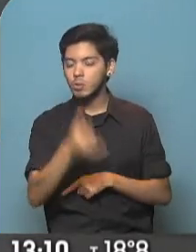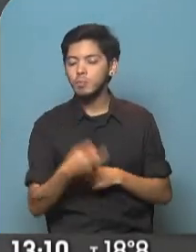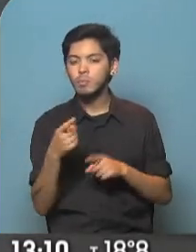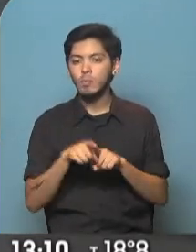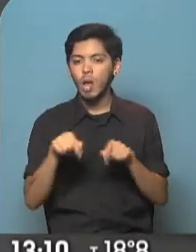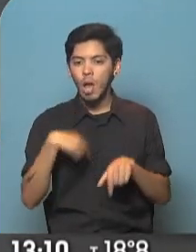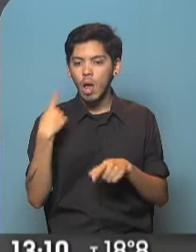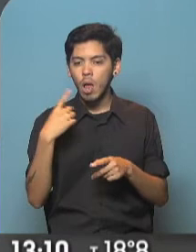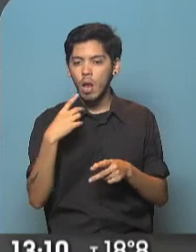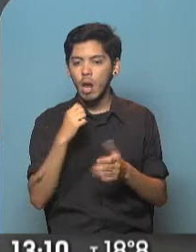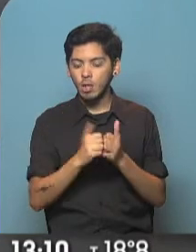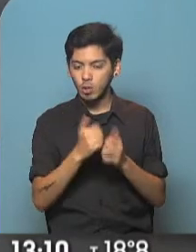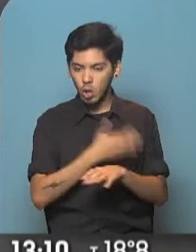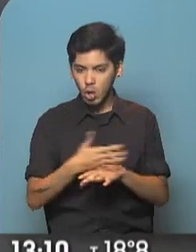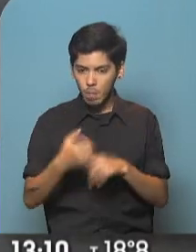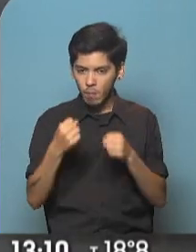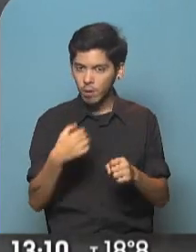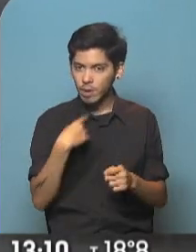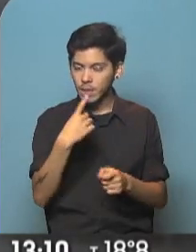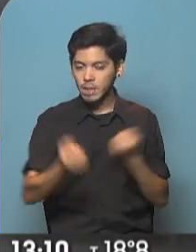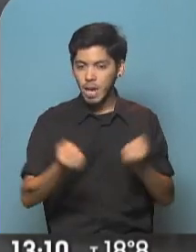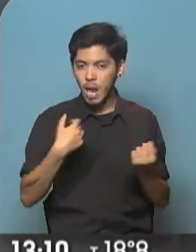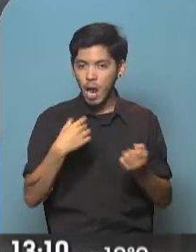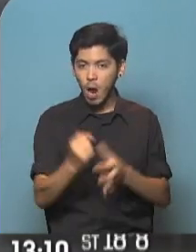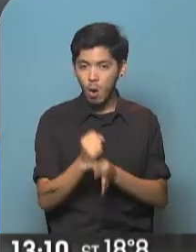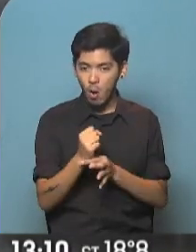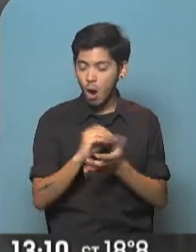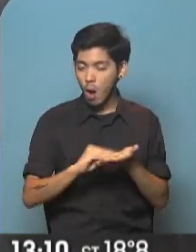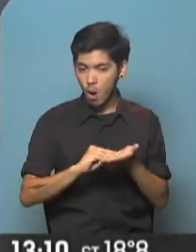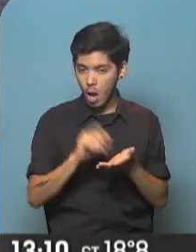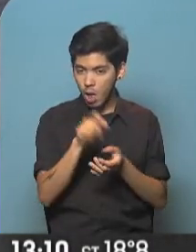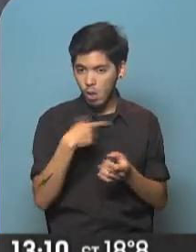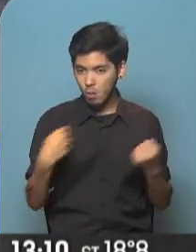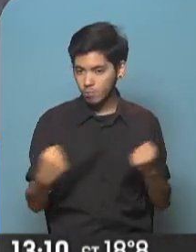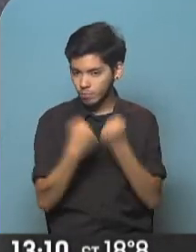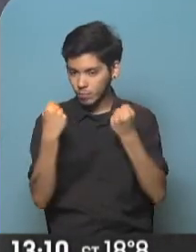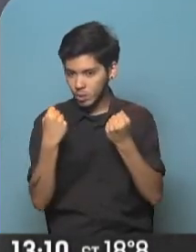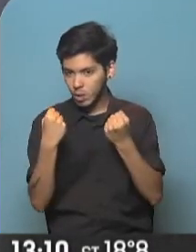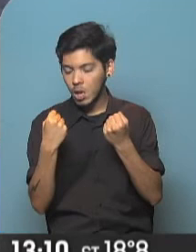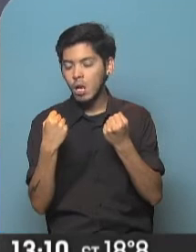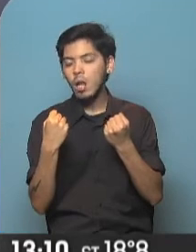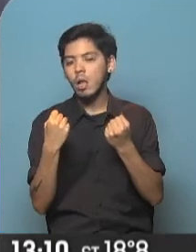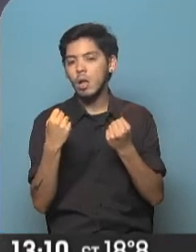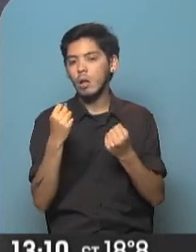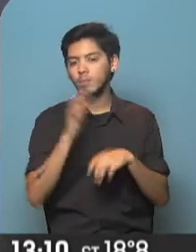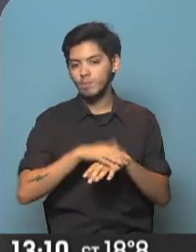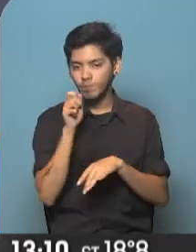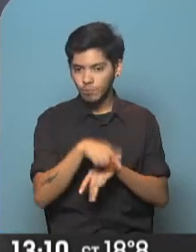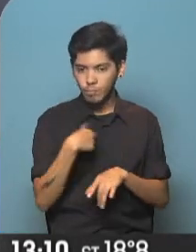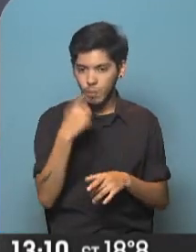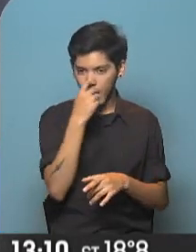indica que la lancha del abogado iba a alta velocidad y sorprendió a la de la víctima al cambiarse de carril en tanto la prefectura